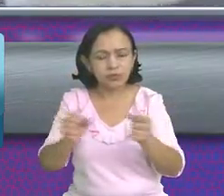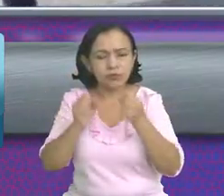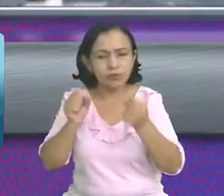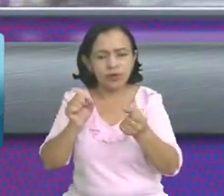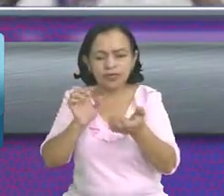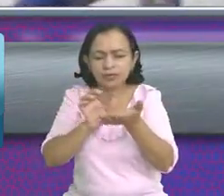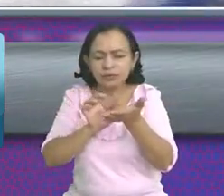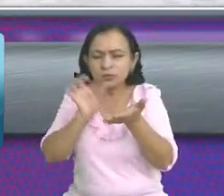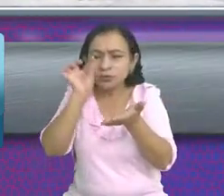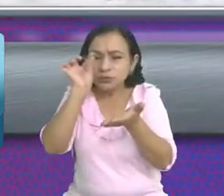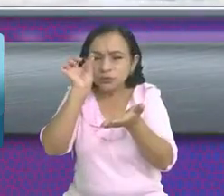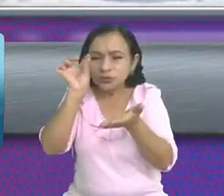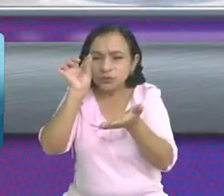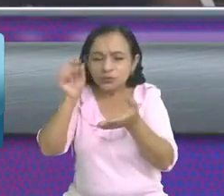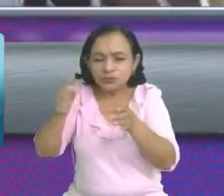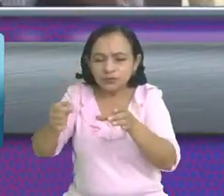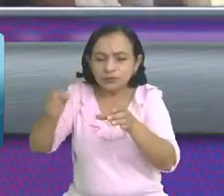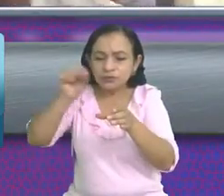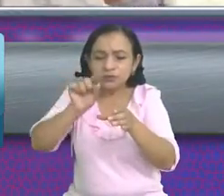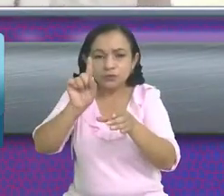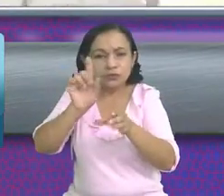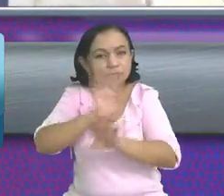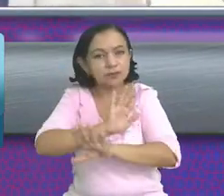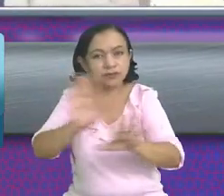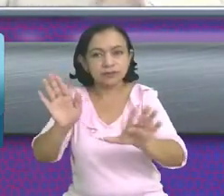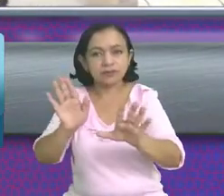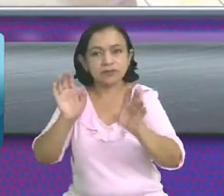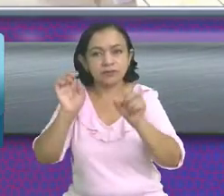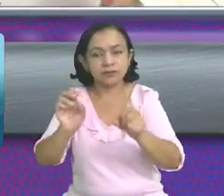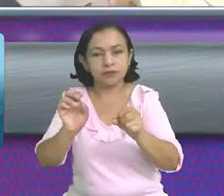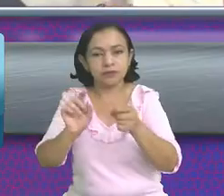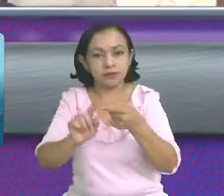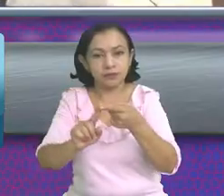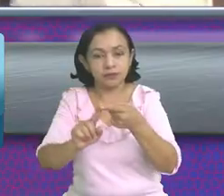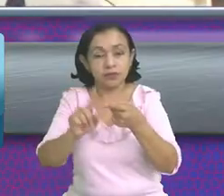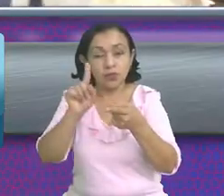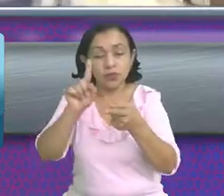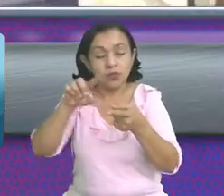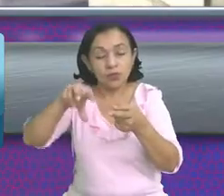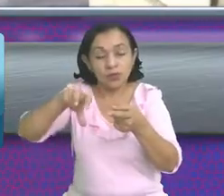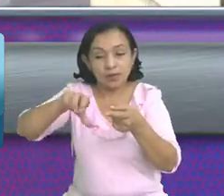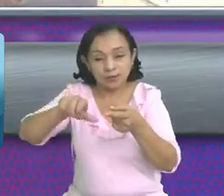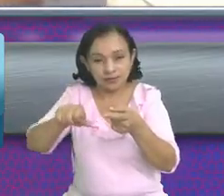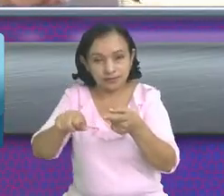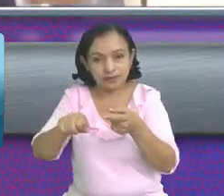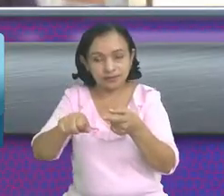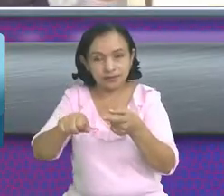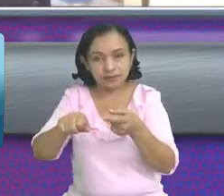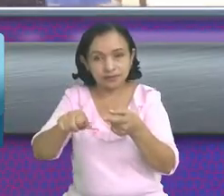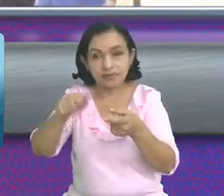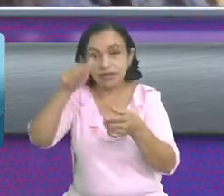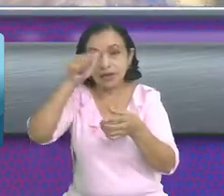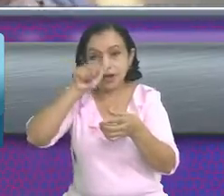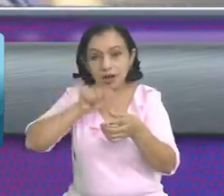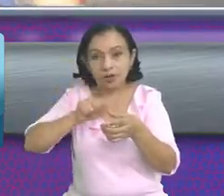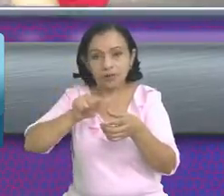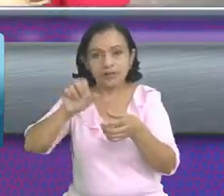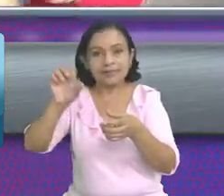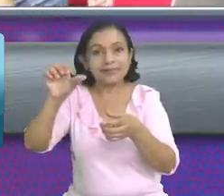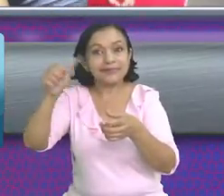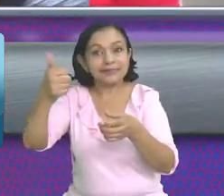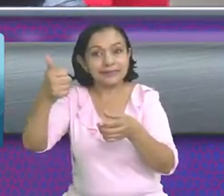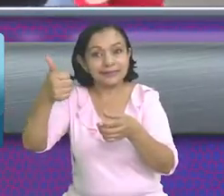fuerte también, ¿verdad? O sea, es lo que te digo, no es lo mismo hacer un limoncito, un vaso con agua, que hacer 6